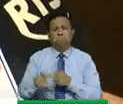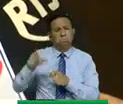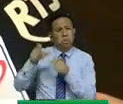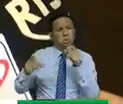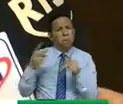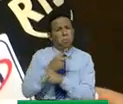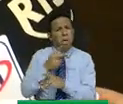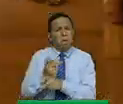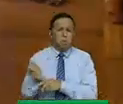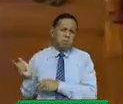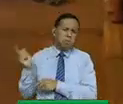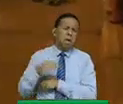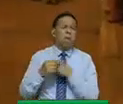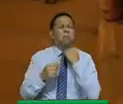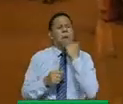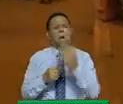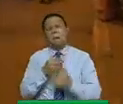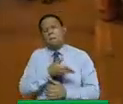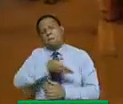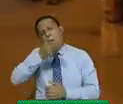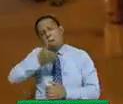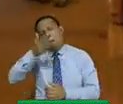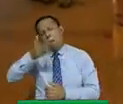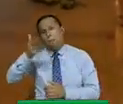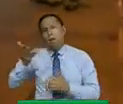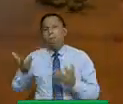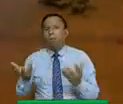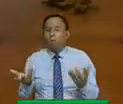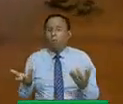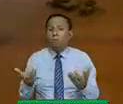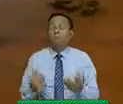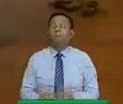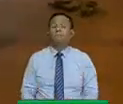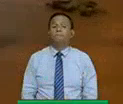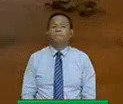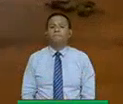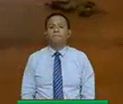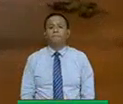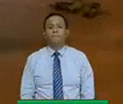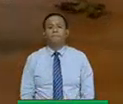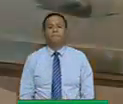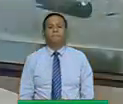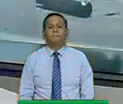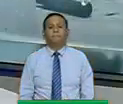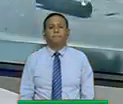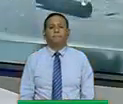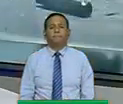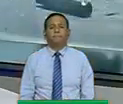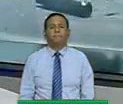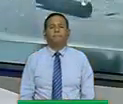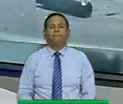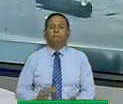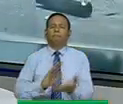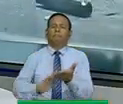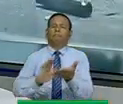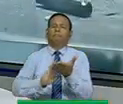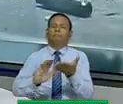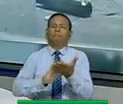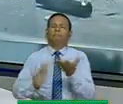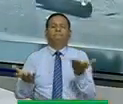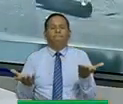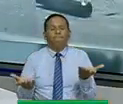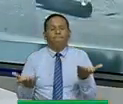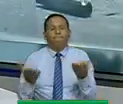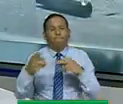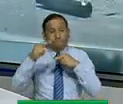quien sea. Con cámaras de Eduardo García desde la provincia de Manabí, informó Wendy Delgado. Pedimos disculpas, amables televidentes. La noticia